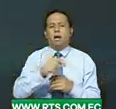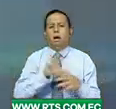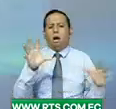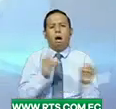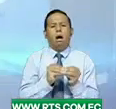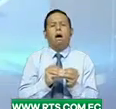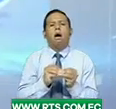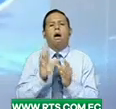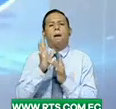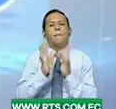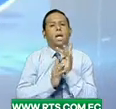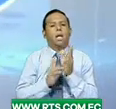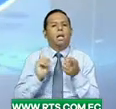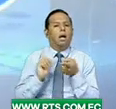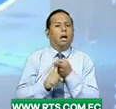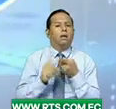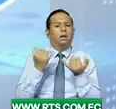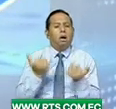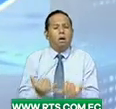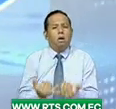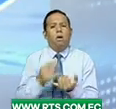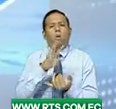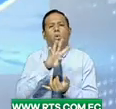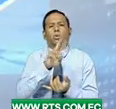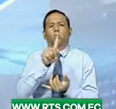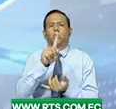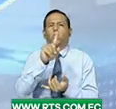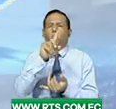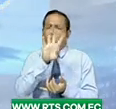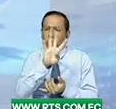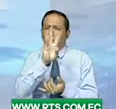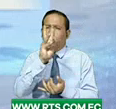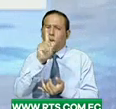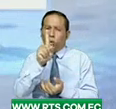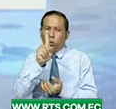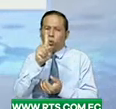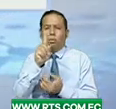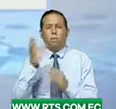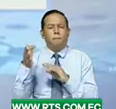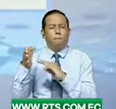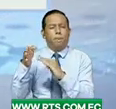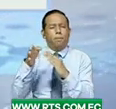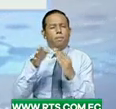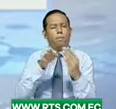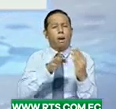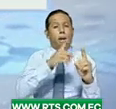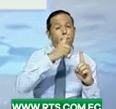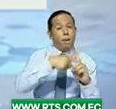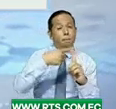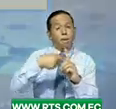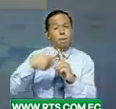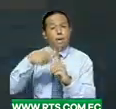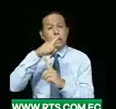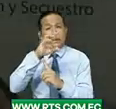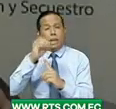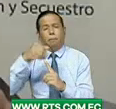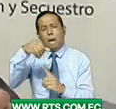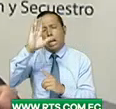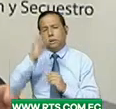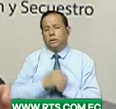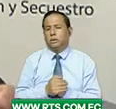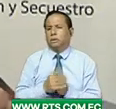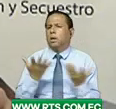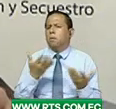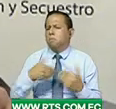han cometido 461 asesinatos, más de 100 por mes. Pero eso no sería lo más grave. La falta